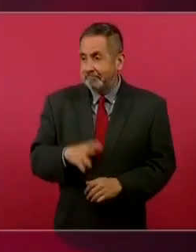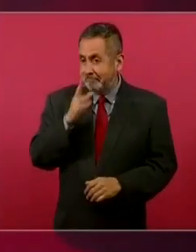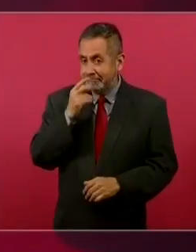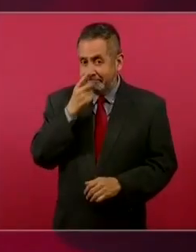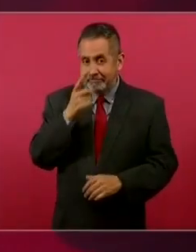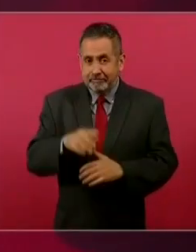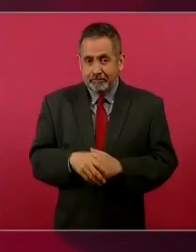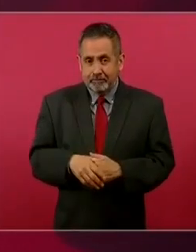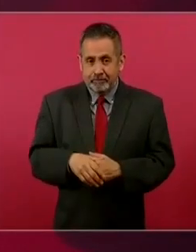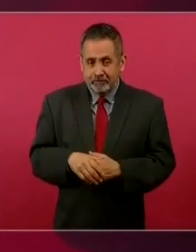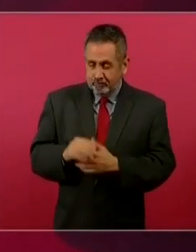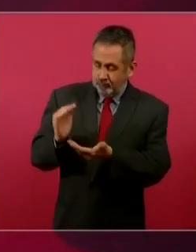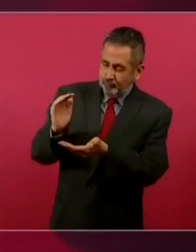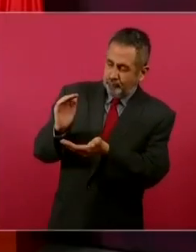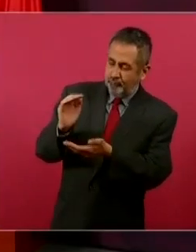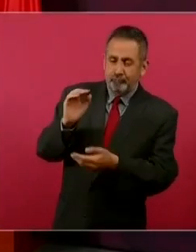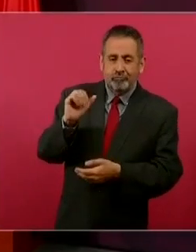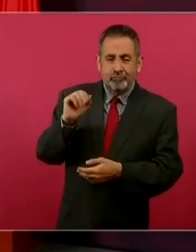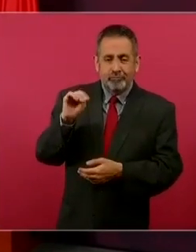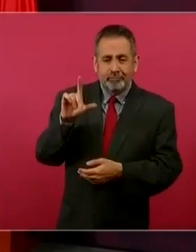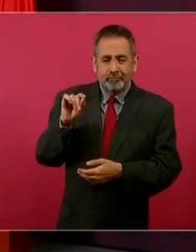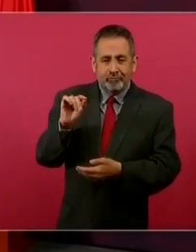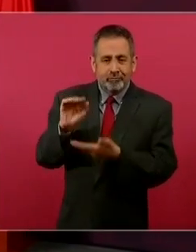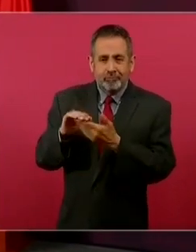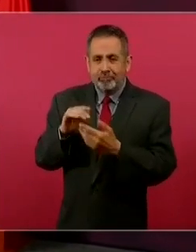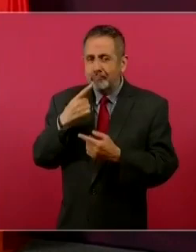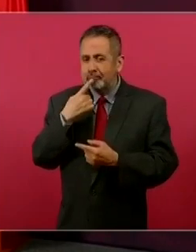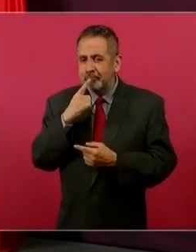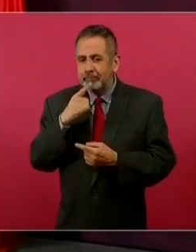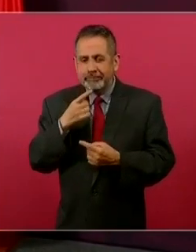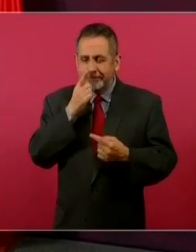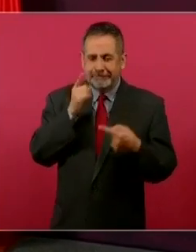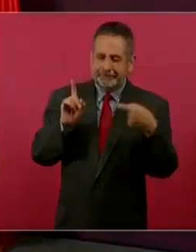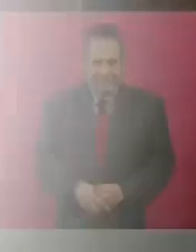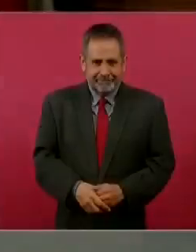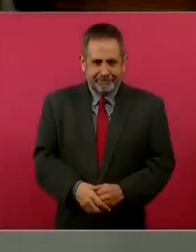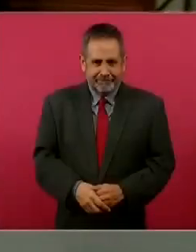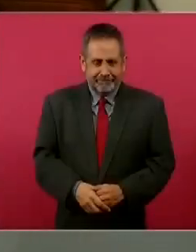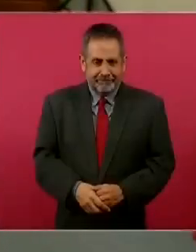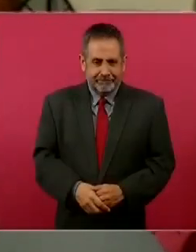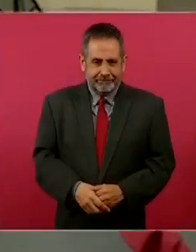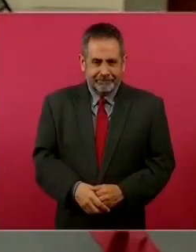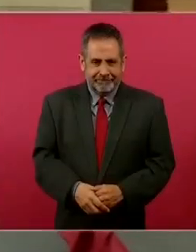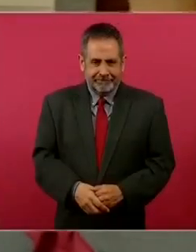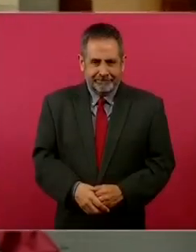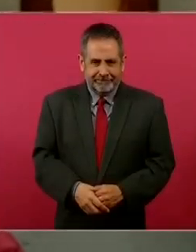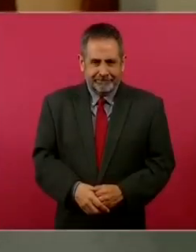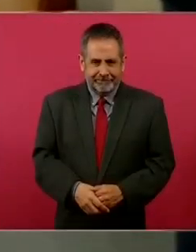Que habla el AMLito y dice lo que diga mi dedito.